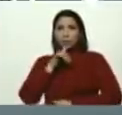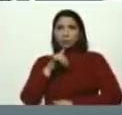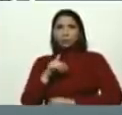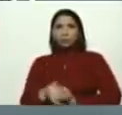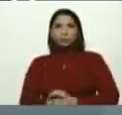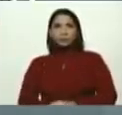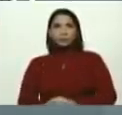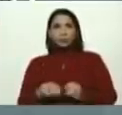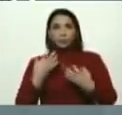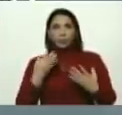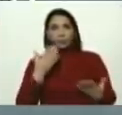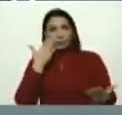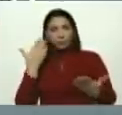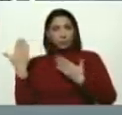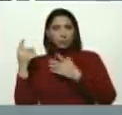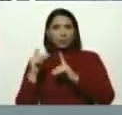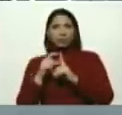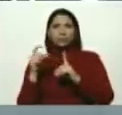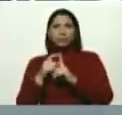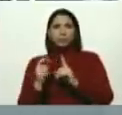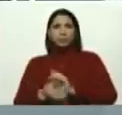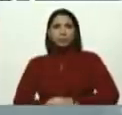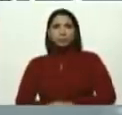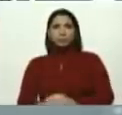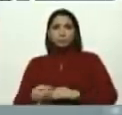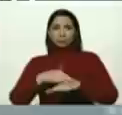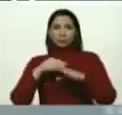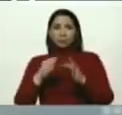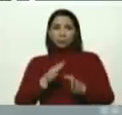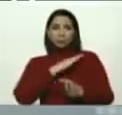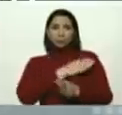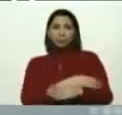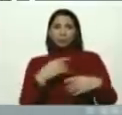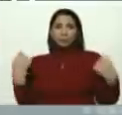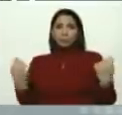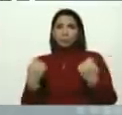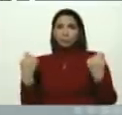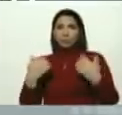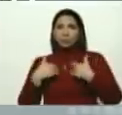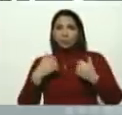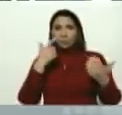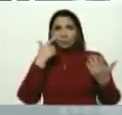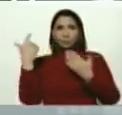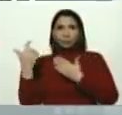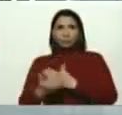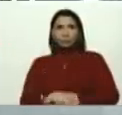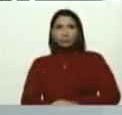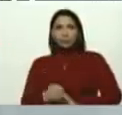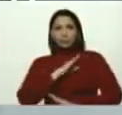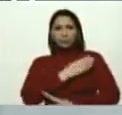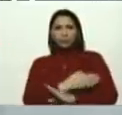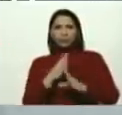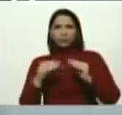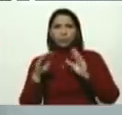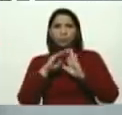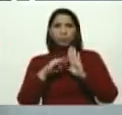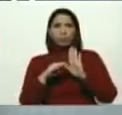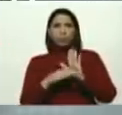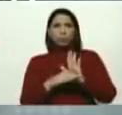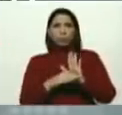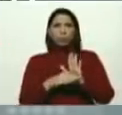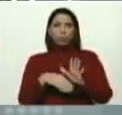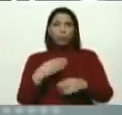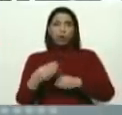Bueno, le doy la palabra al ministro del Poder Popular para la Salud, presidente. Adelante. Que refuerce todo el protocolo que